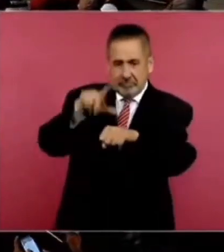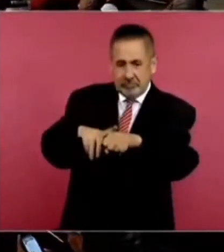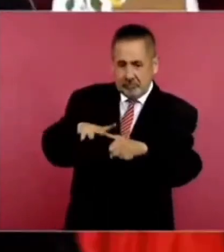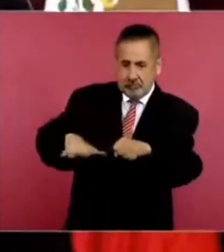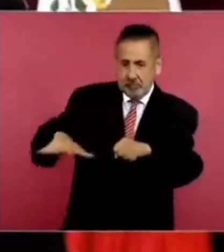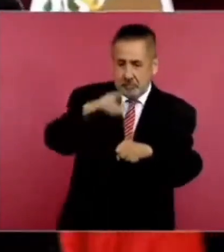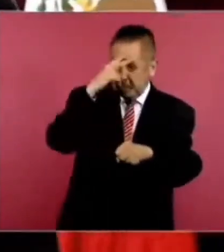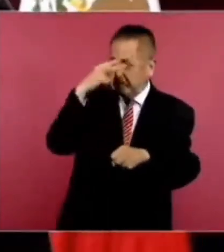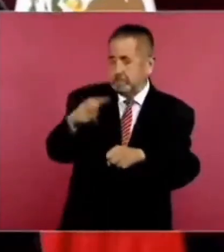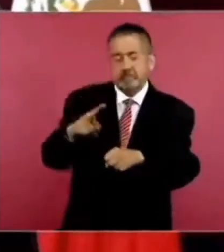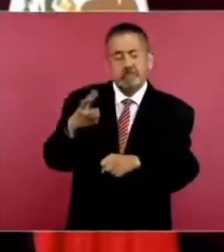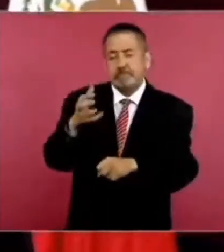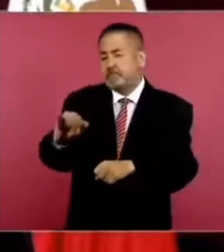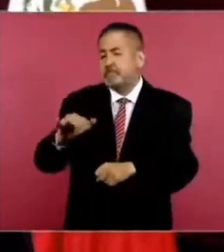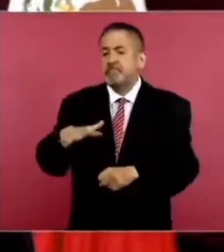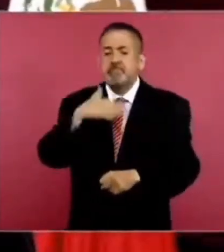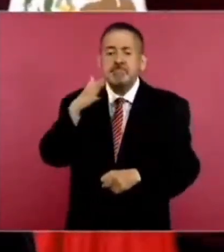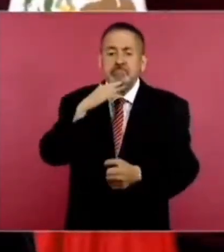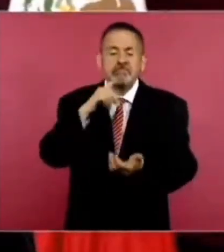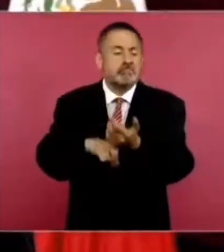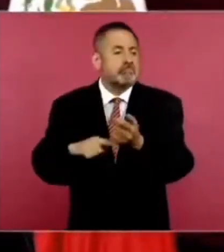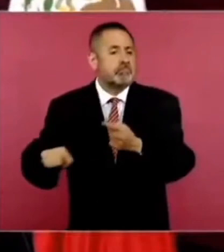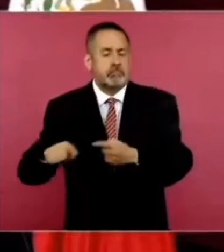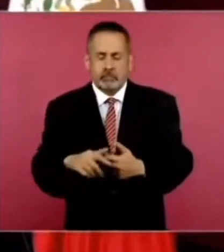del pueblo de México,